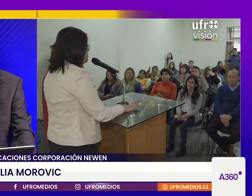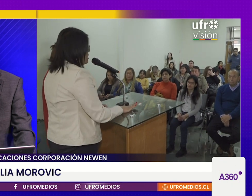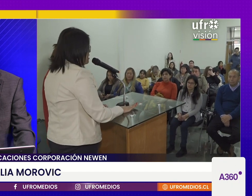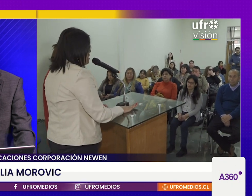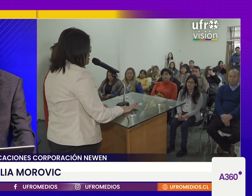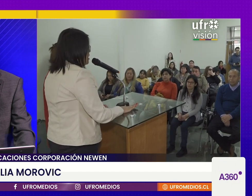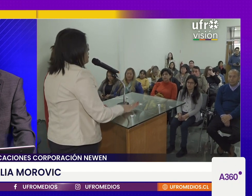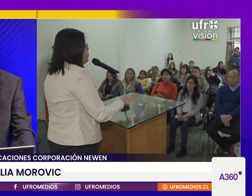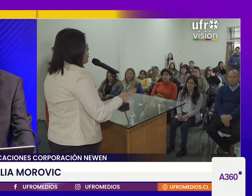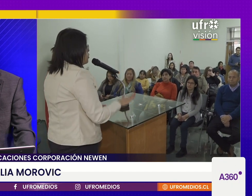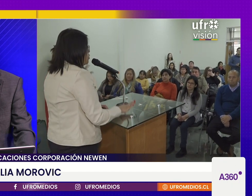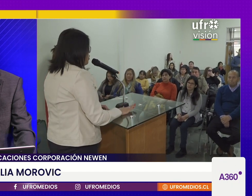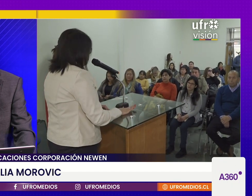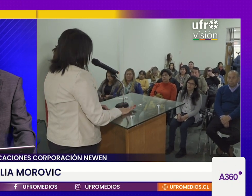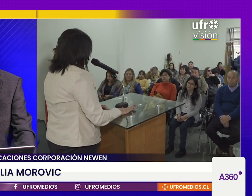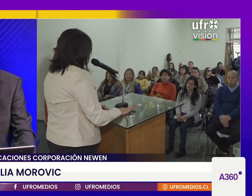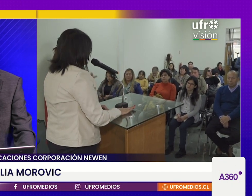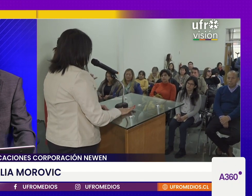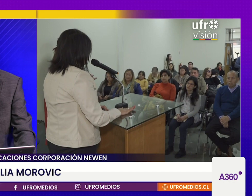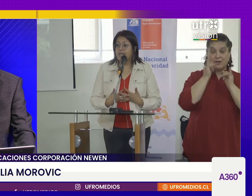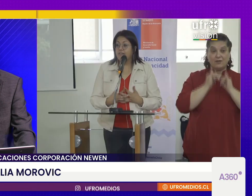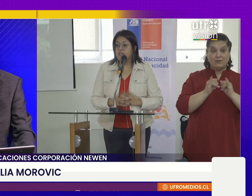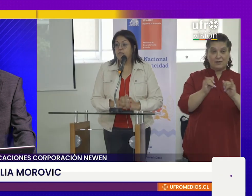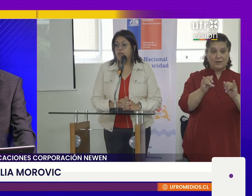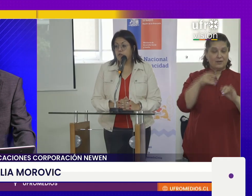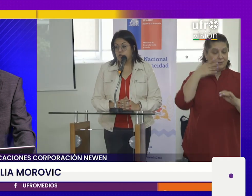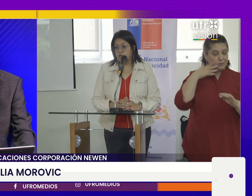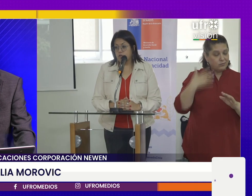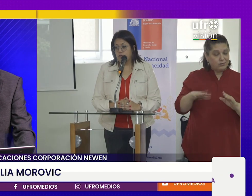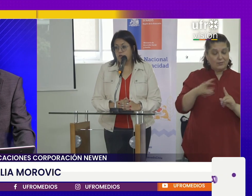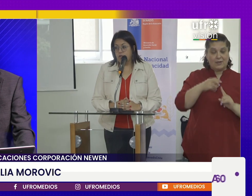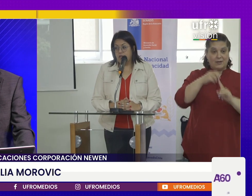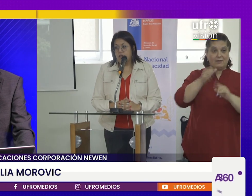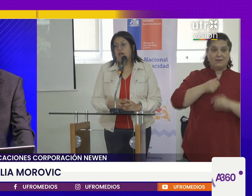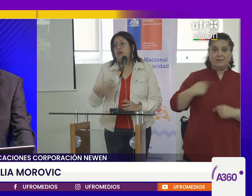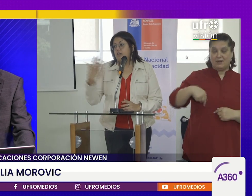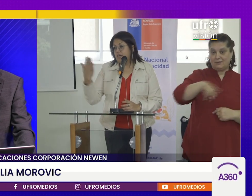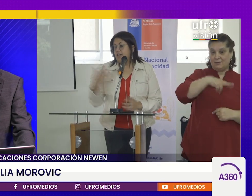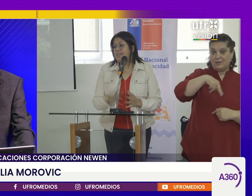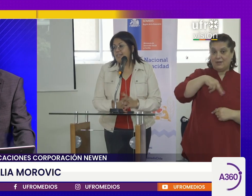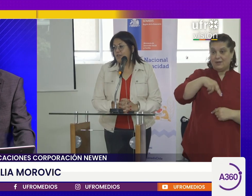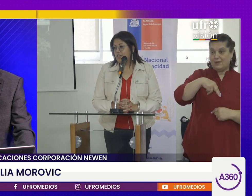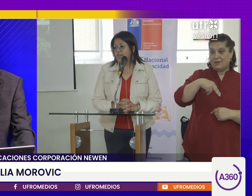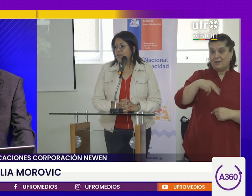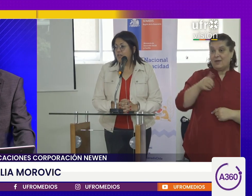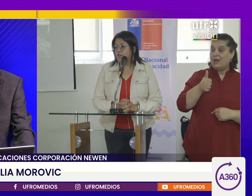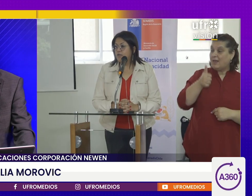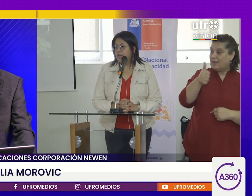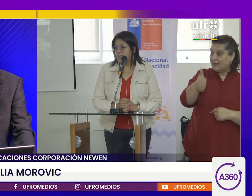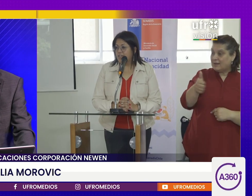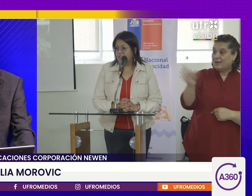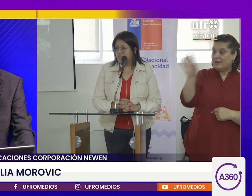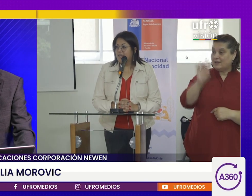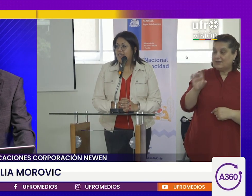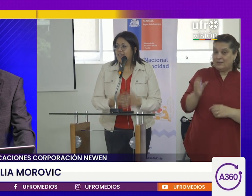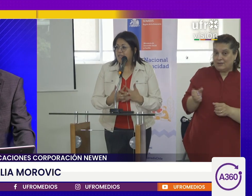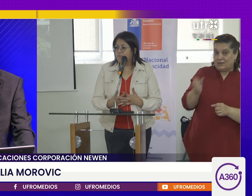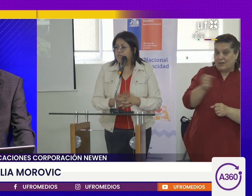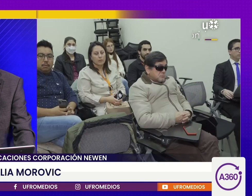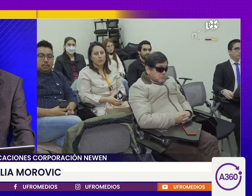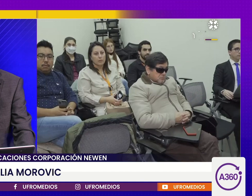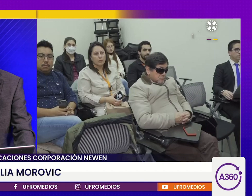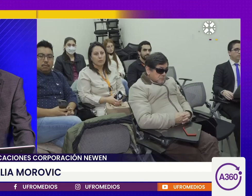que hay un alto porcentaje de personas cuidadoras y un 22% de personas en situación de discapacidad, según la ENDIVE,